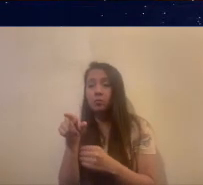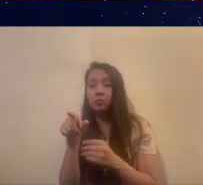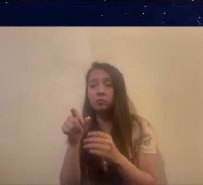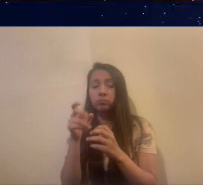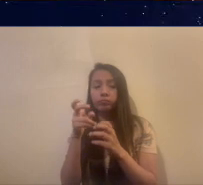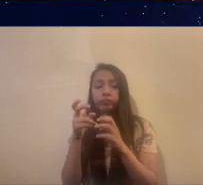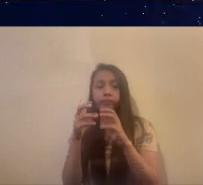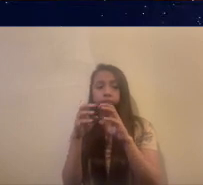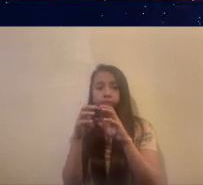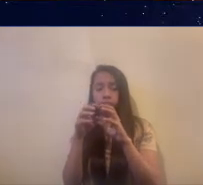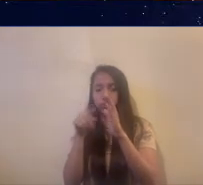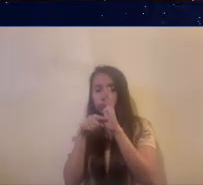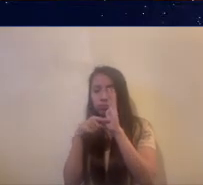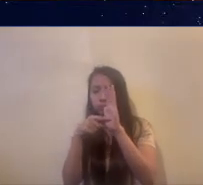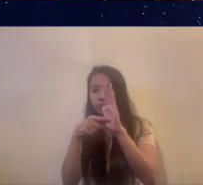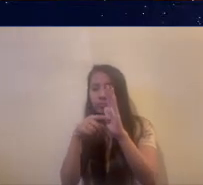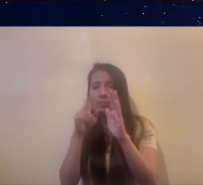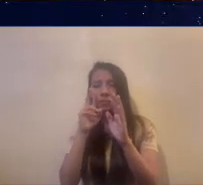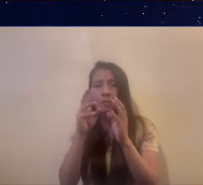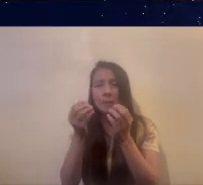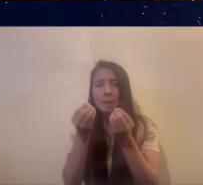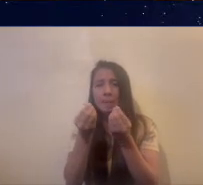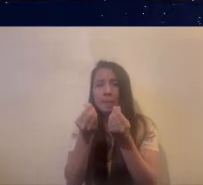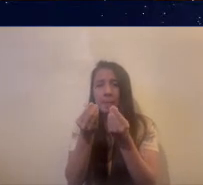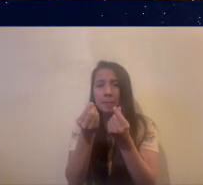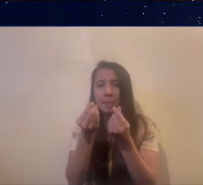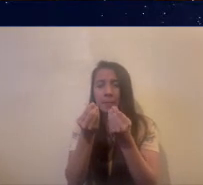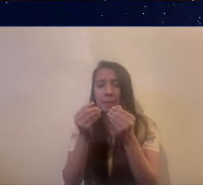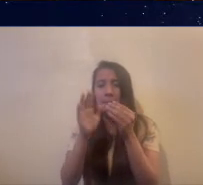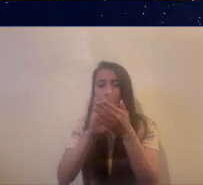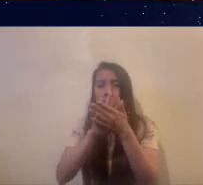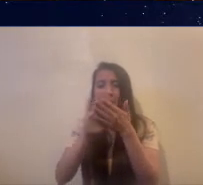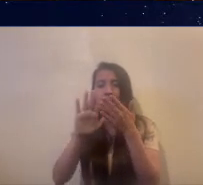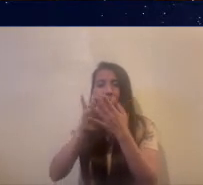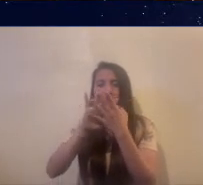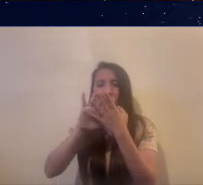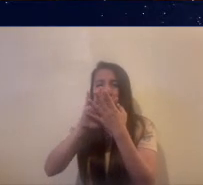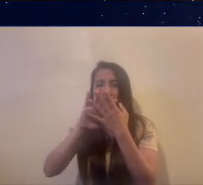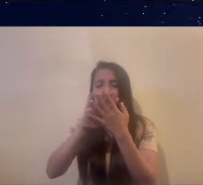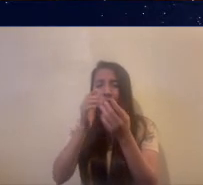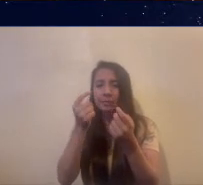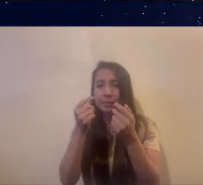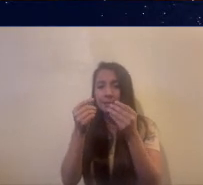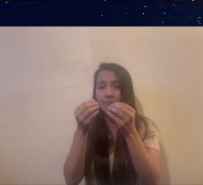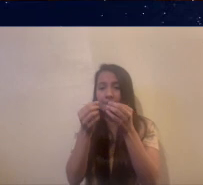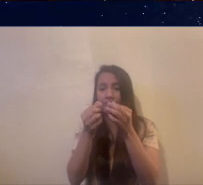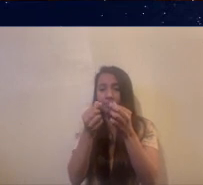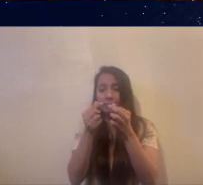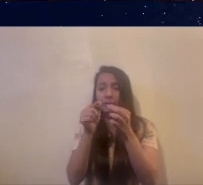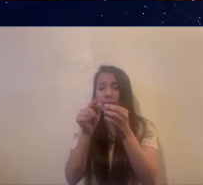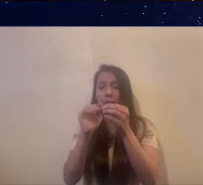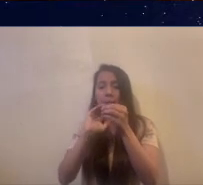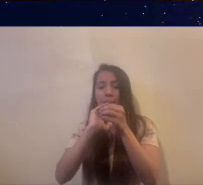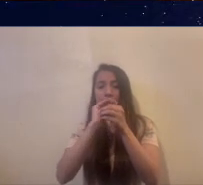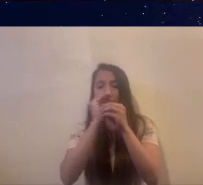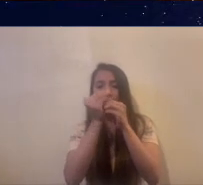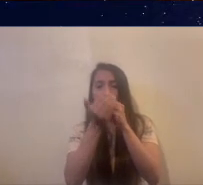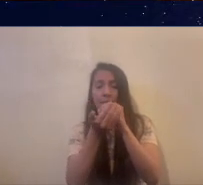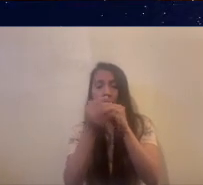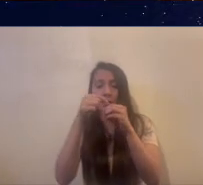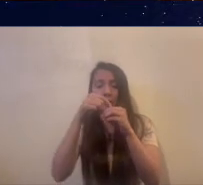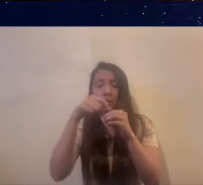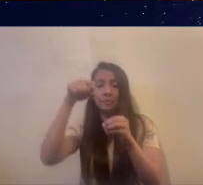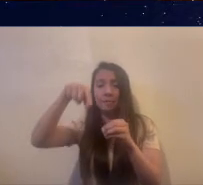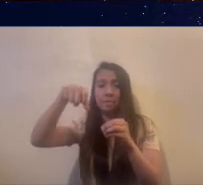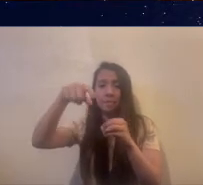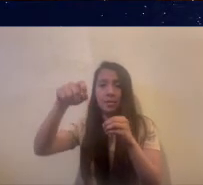ese pericarpio en realidad es una cobertura muy finita, como una pequeña membrana que cubre a la verdadera semilla.